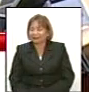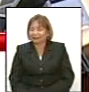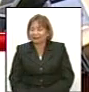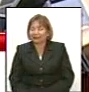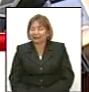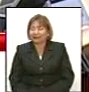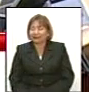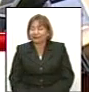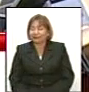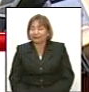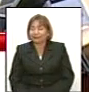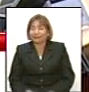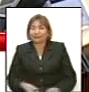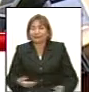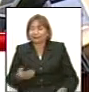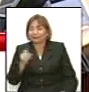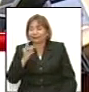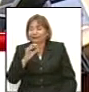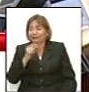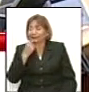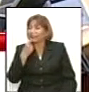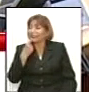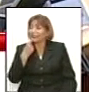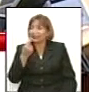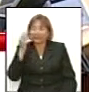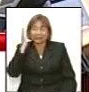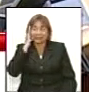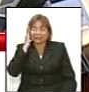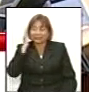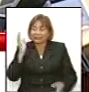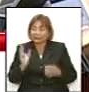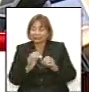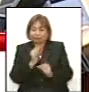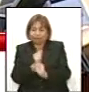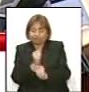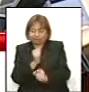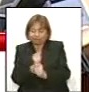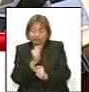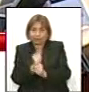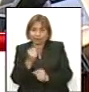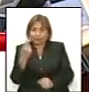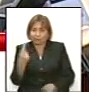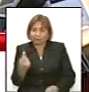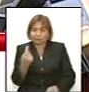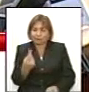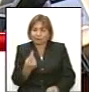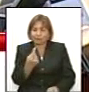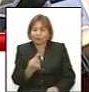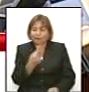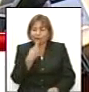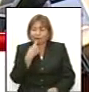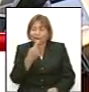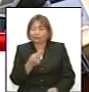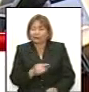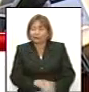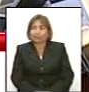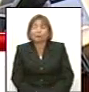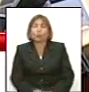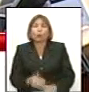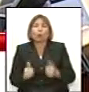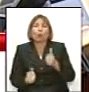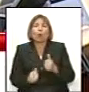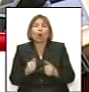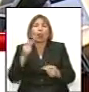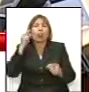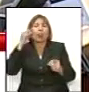nuevo hito en el 2030. Y para eso se ha trabajado con cada uno de los sectores en identificar cuáles son las metas que de